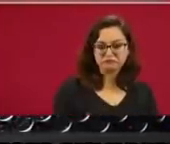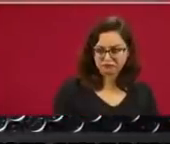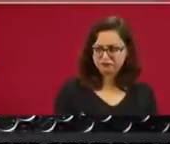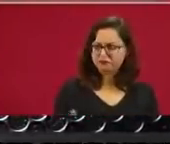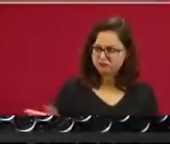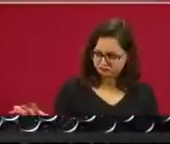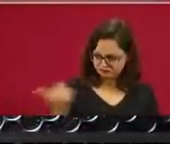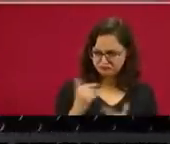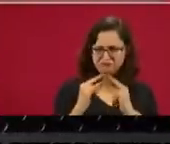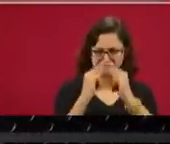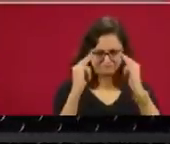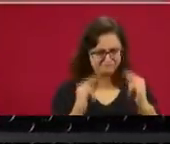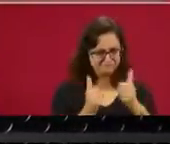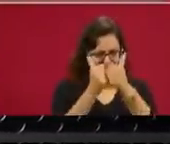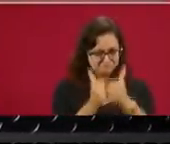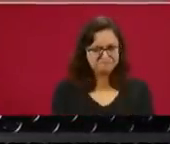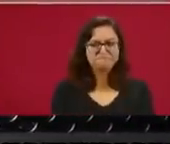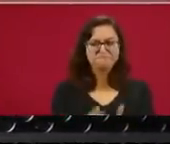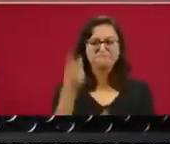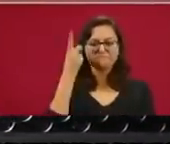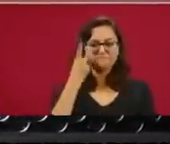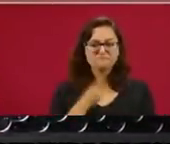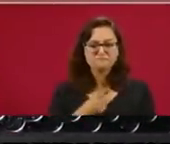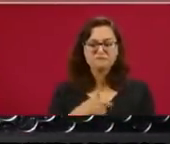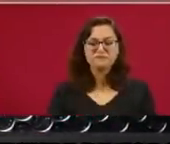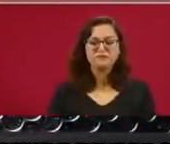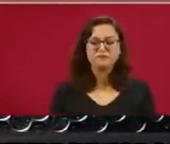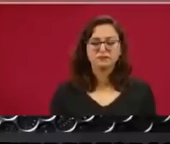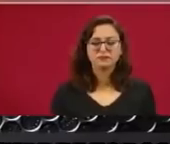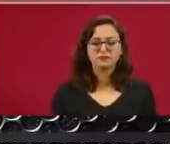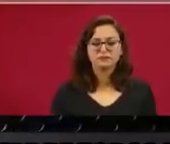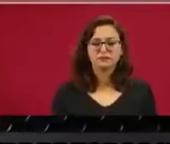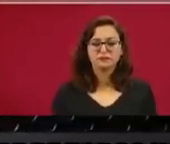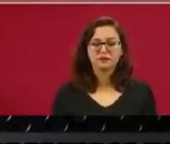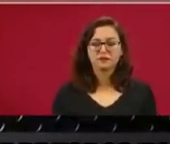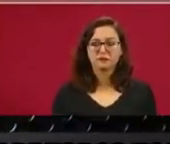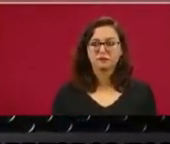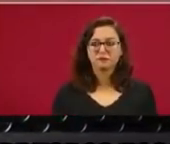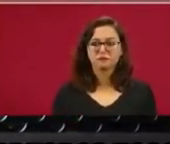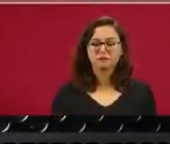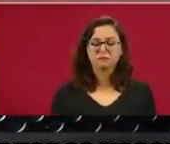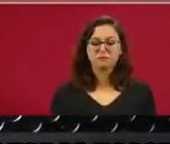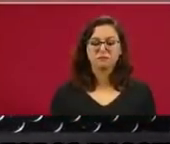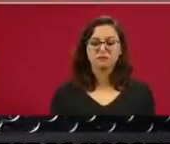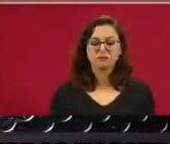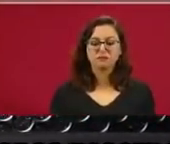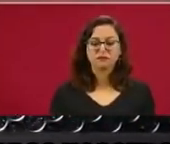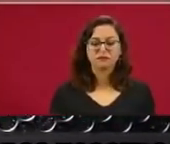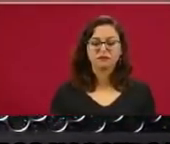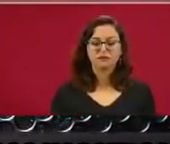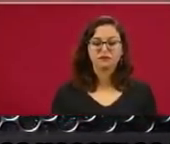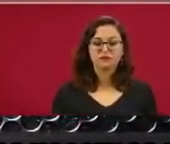también se vengan a acampar aquí, que vengan a dormir aquí.